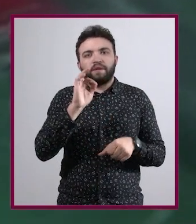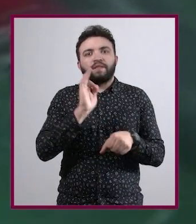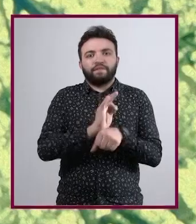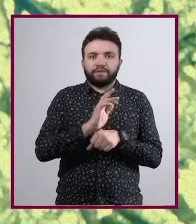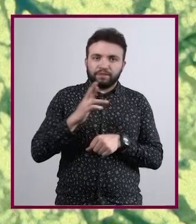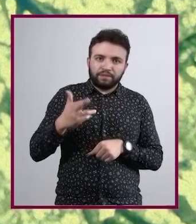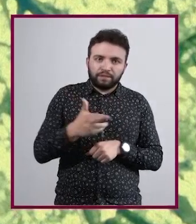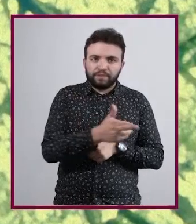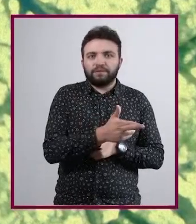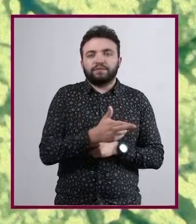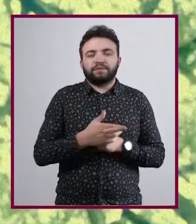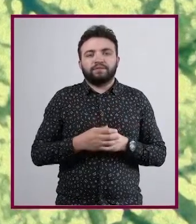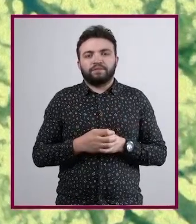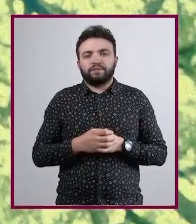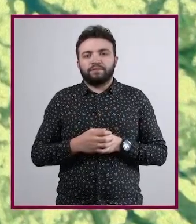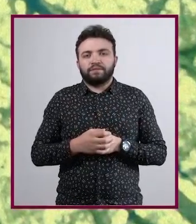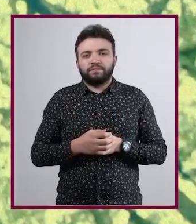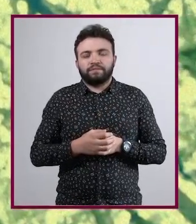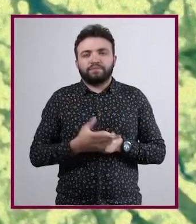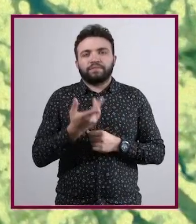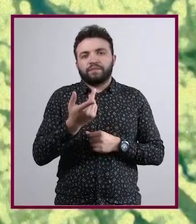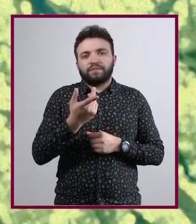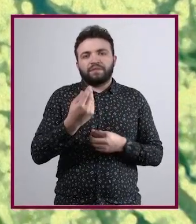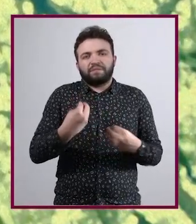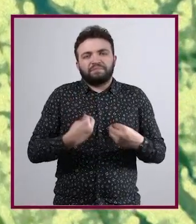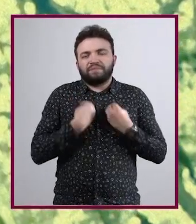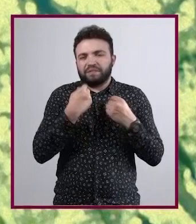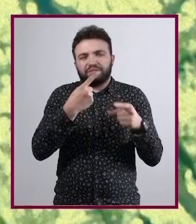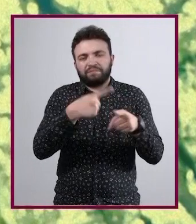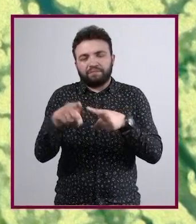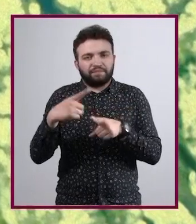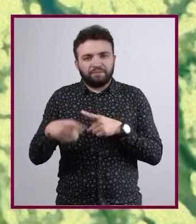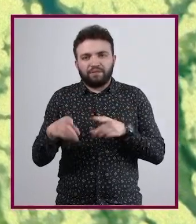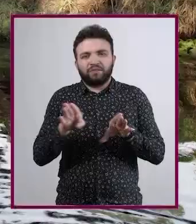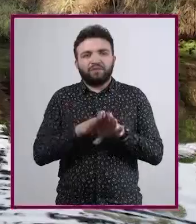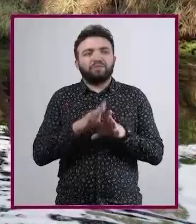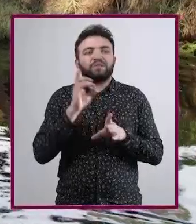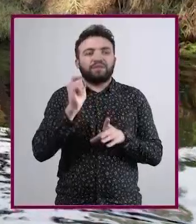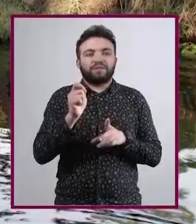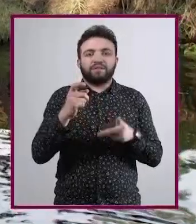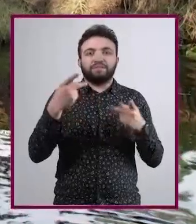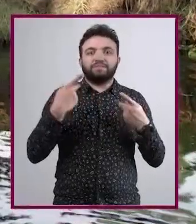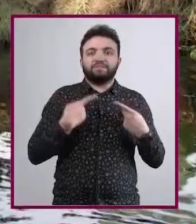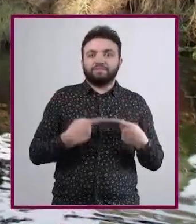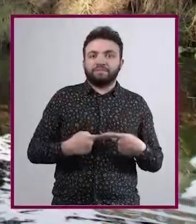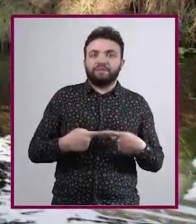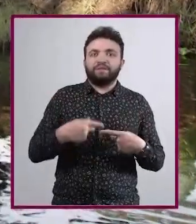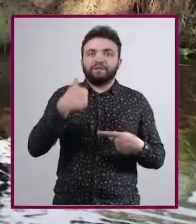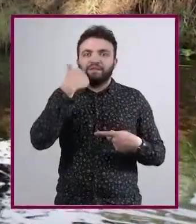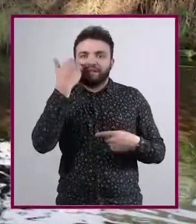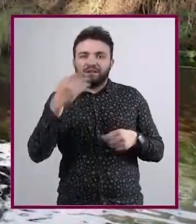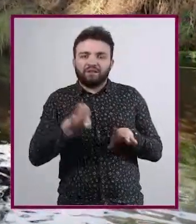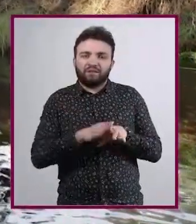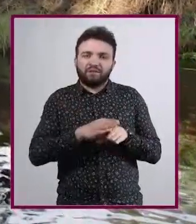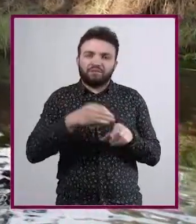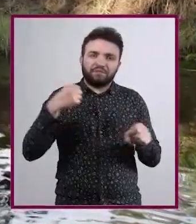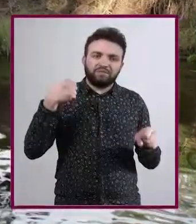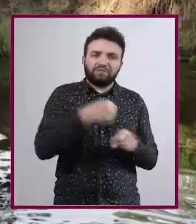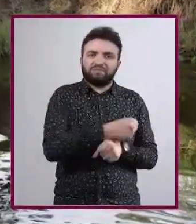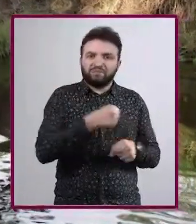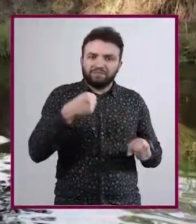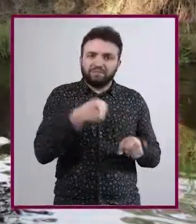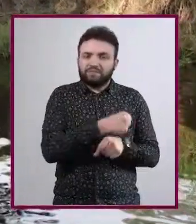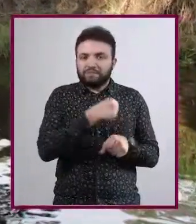ríos y de formas de vida que se oponen a las lógicas extractivistas